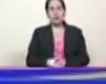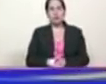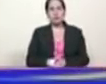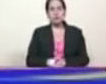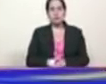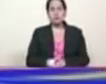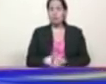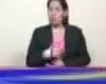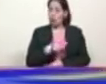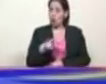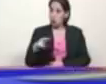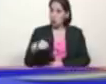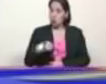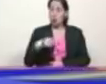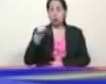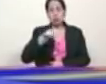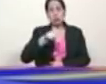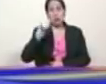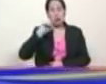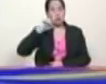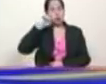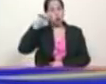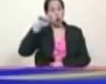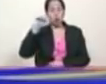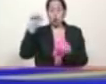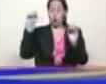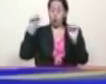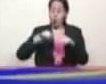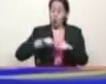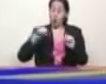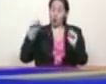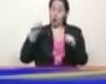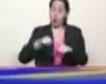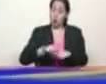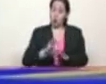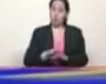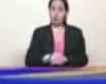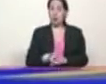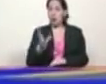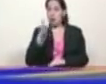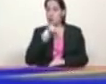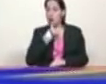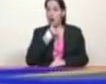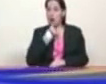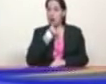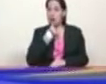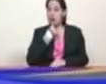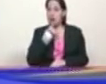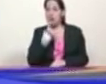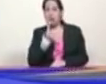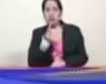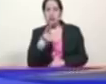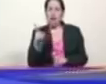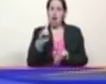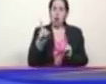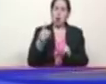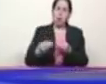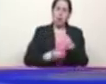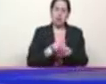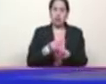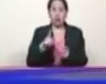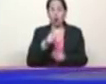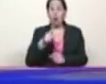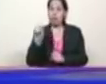y vamos a salir victoriosos en esta batalla de esta guerra eléctrica así que no hay excusa nosotros estamos hechos de un